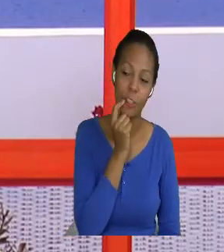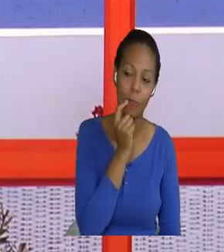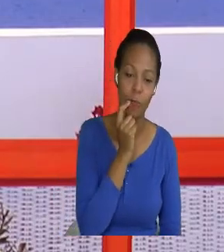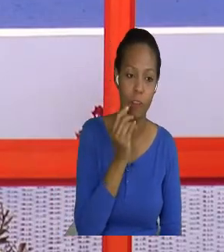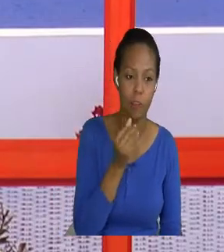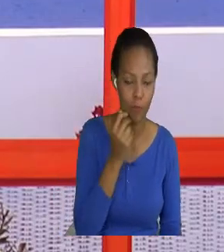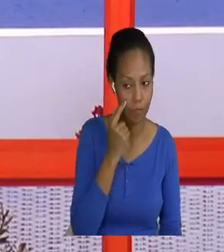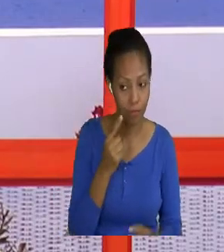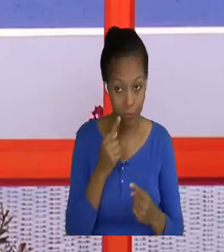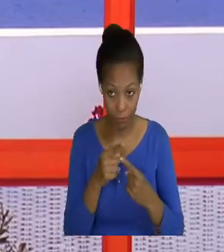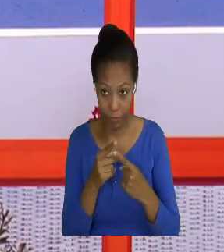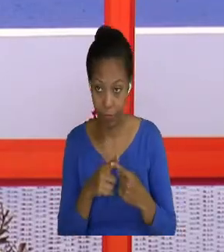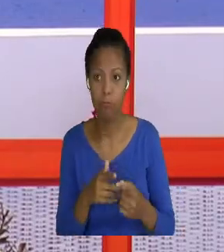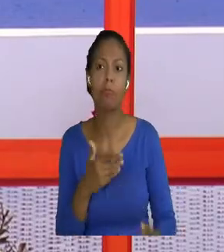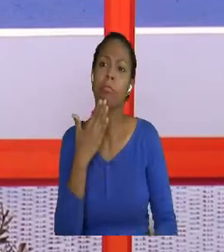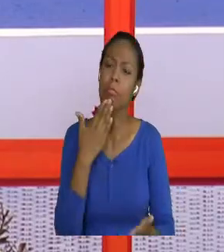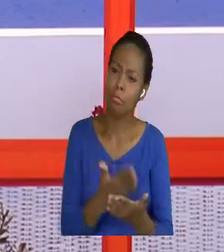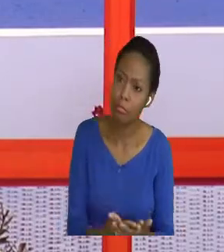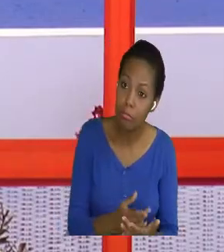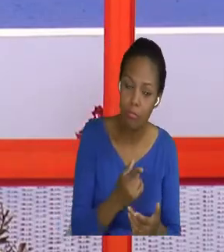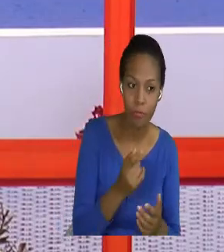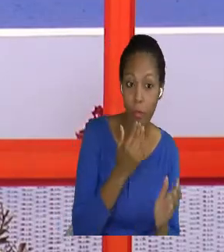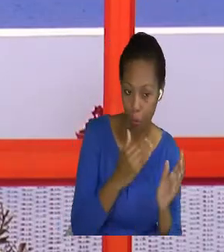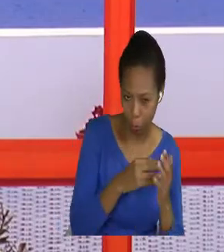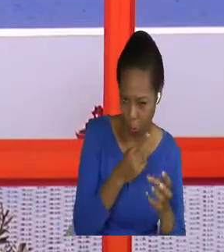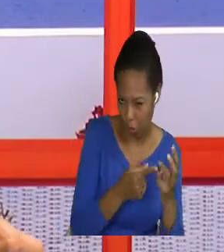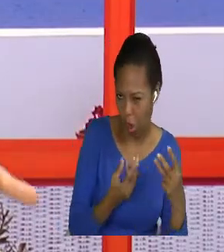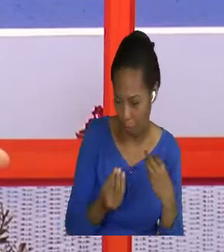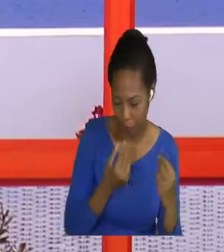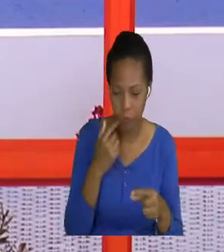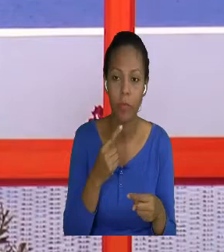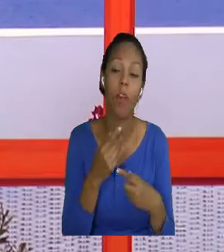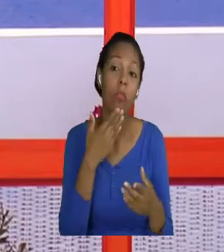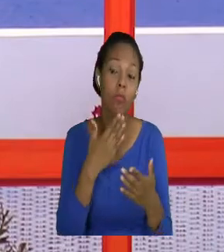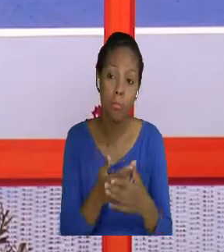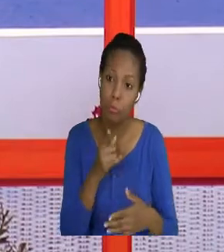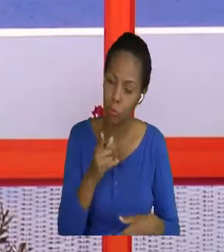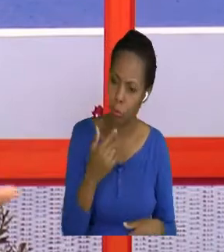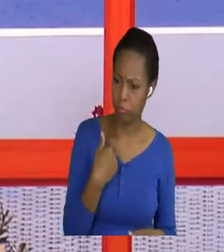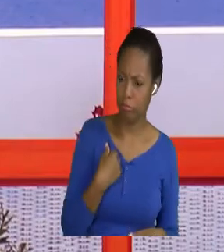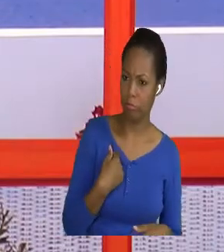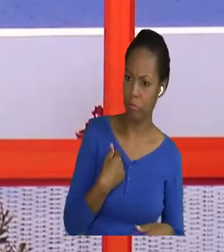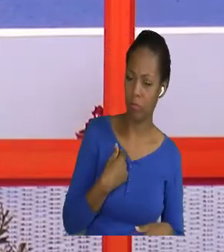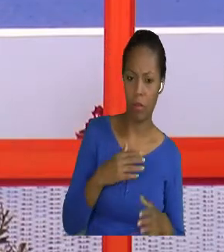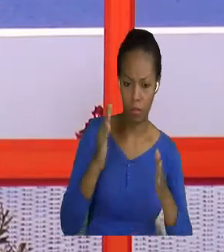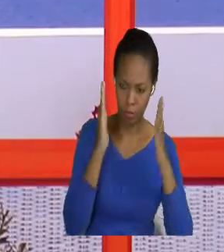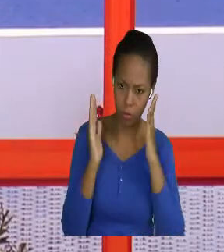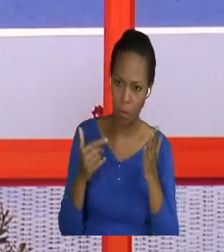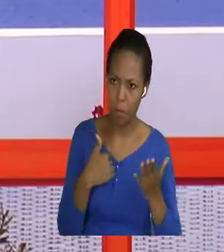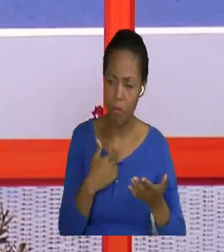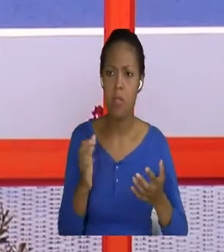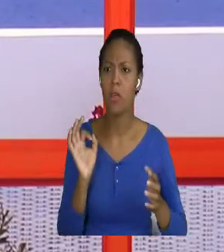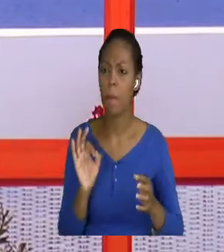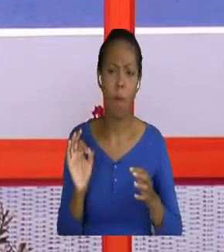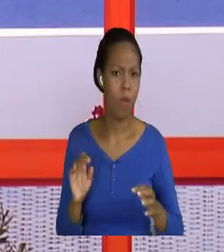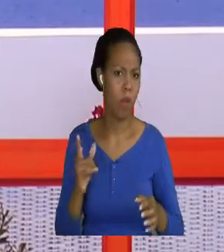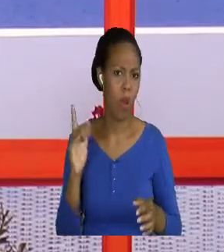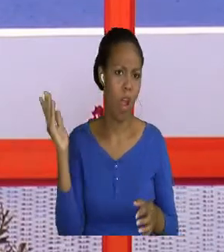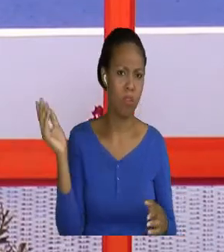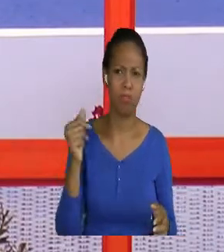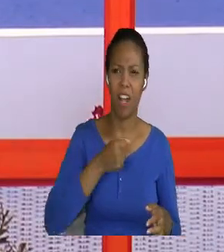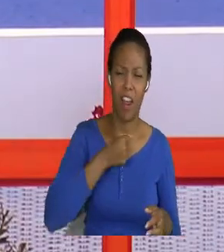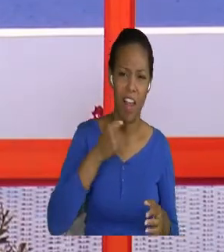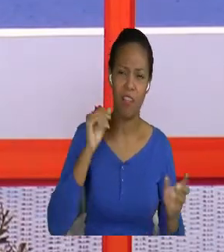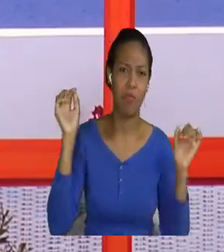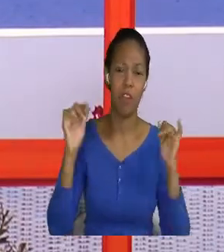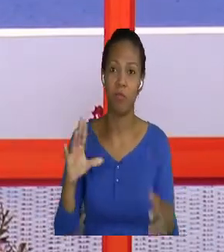es decirle, muchas gracias, por ejemplo, muchas gracias porque me ha tenido en cuenta, siempre que voy con usted a sus conciertos me siento muy bien,